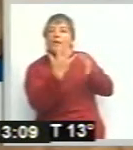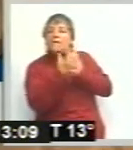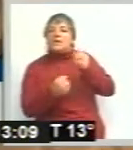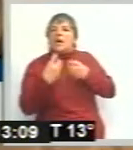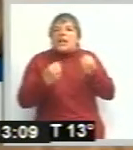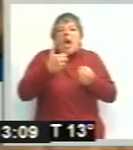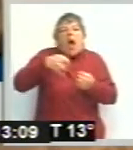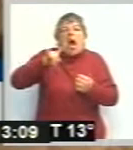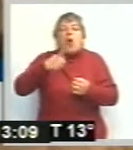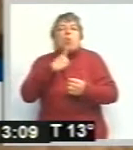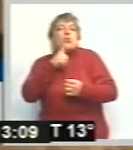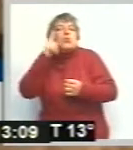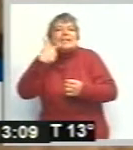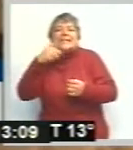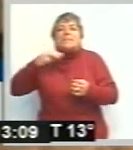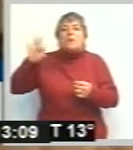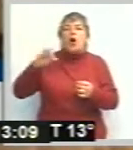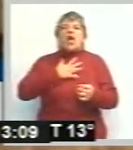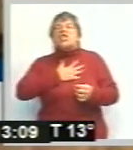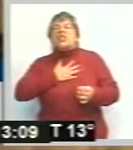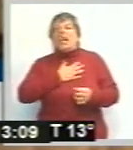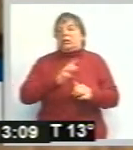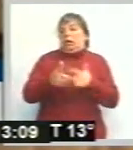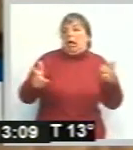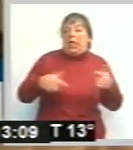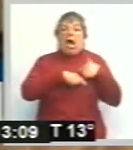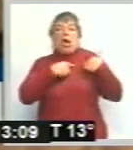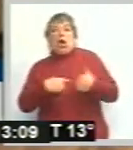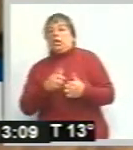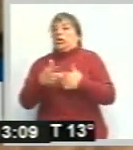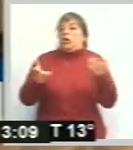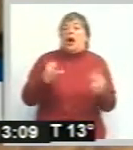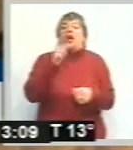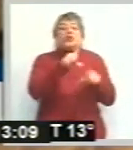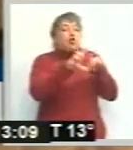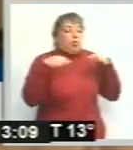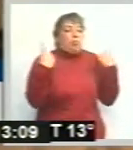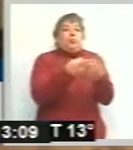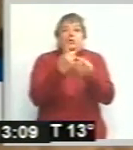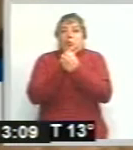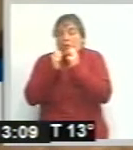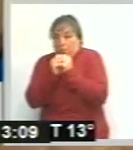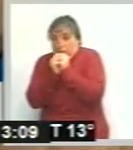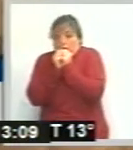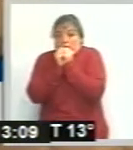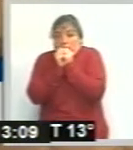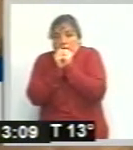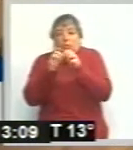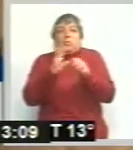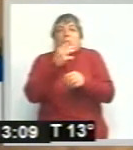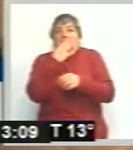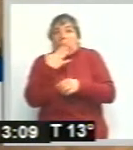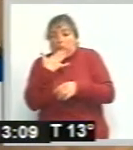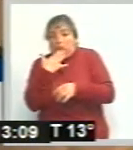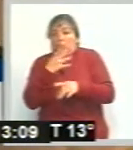autismo, que los chicos no sienten, no tienen corazón, que viven en su propio mundo, que no hablan, y ponerle